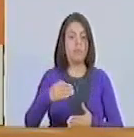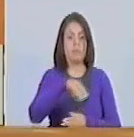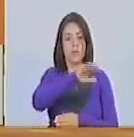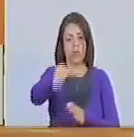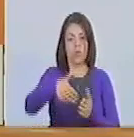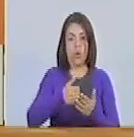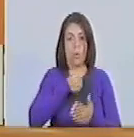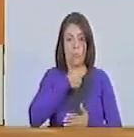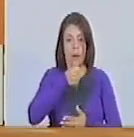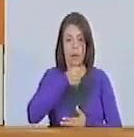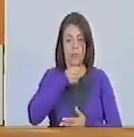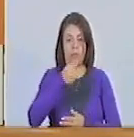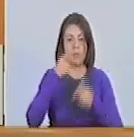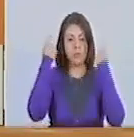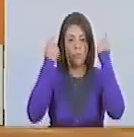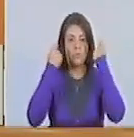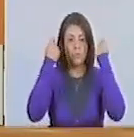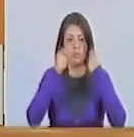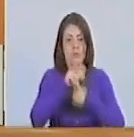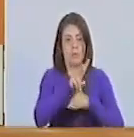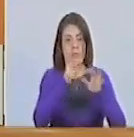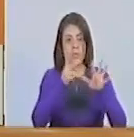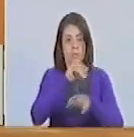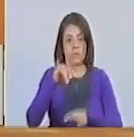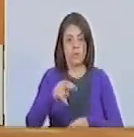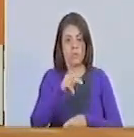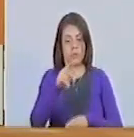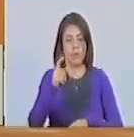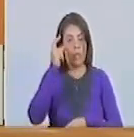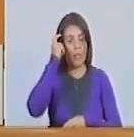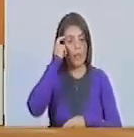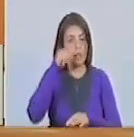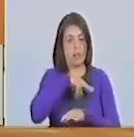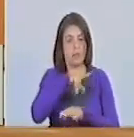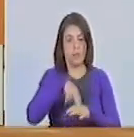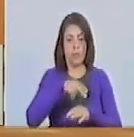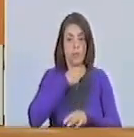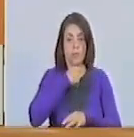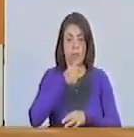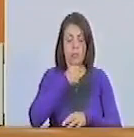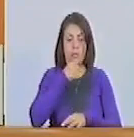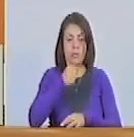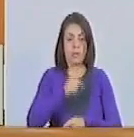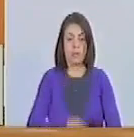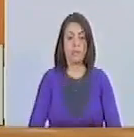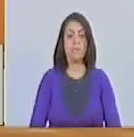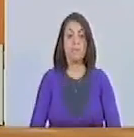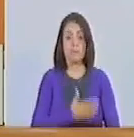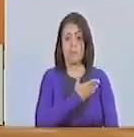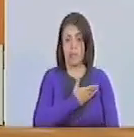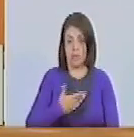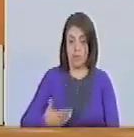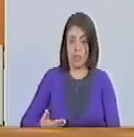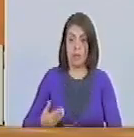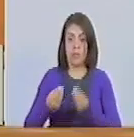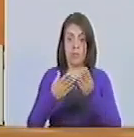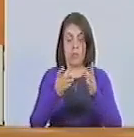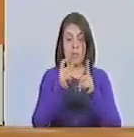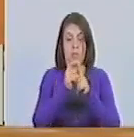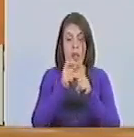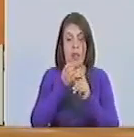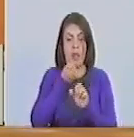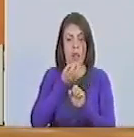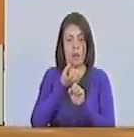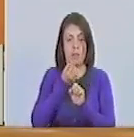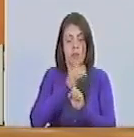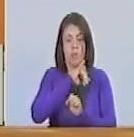y los periodistas por celebrarse el 27 de junio, el Día Nacional del Periodista. El presidente otorgó el derecho de palabra a